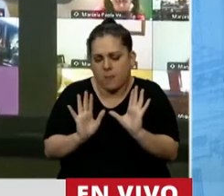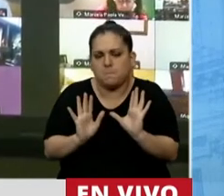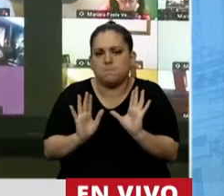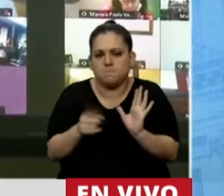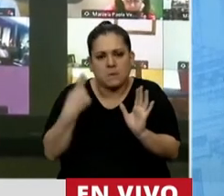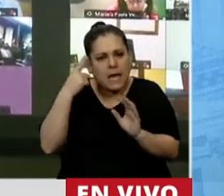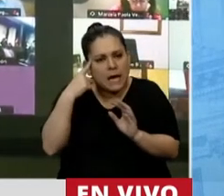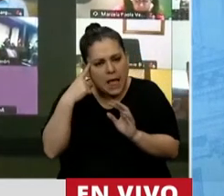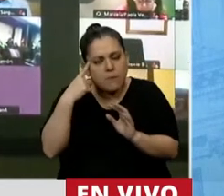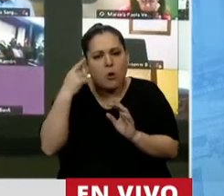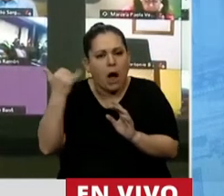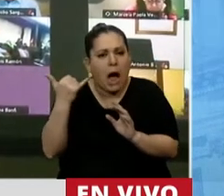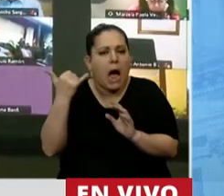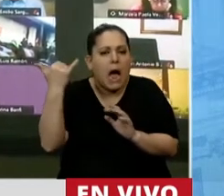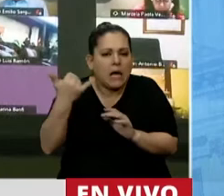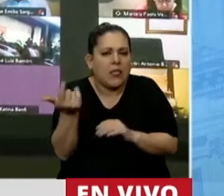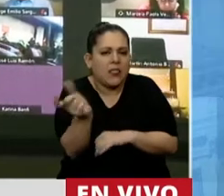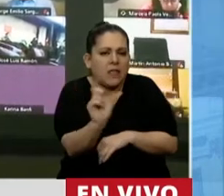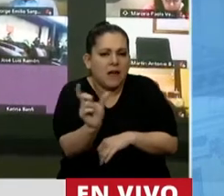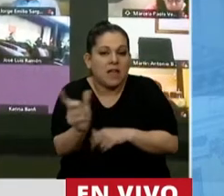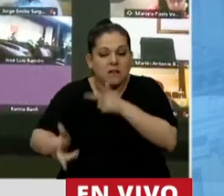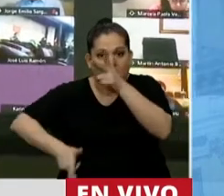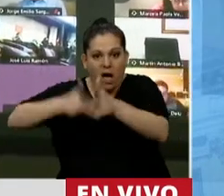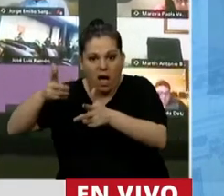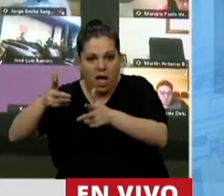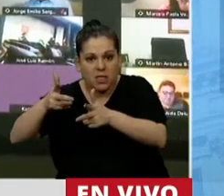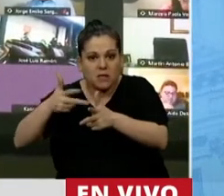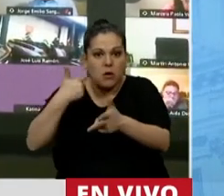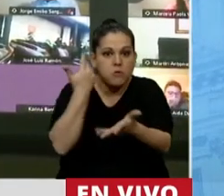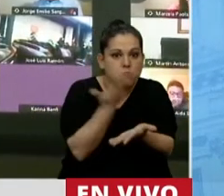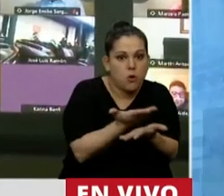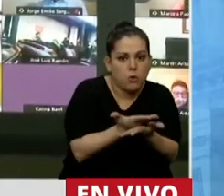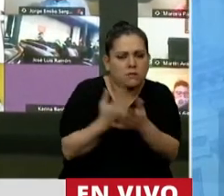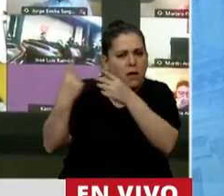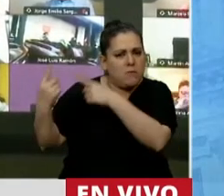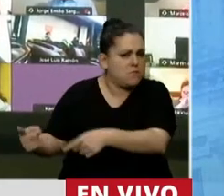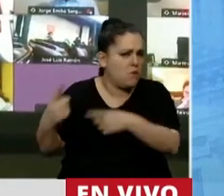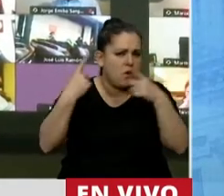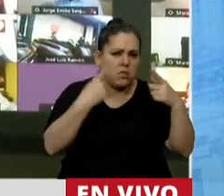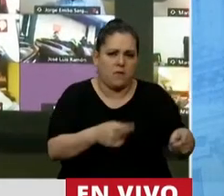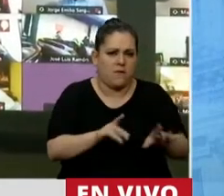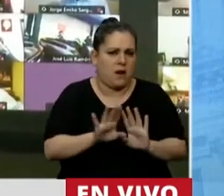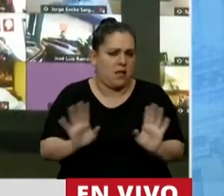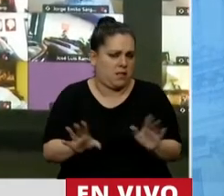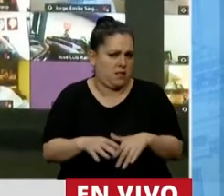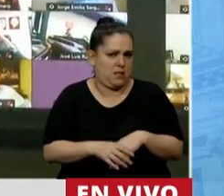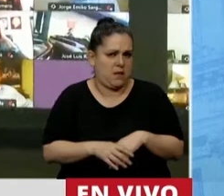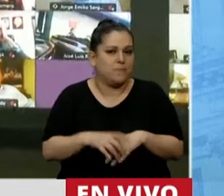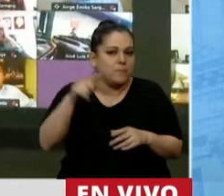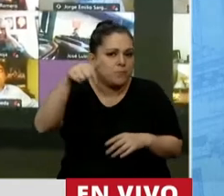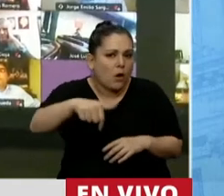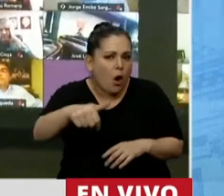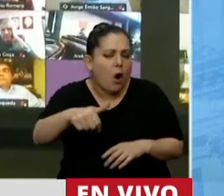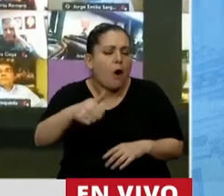hay, de nuevo, un desfasaje entre lo que dicen y lo que están poniendo en votación. Estamos hoy frente